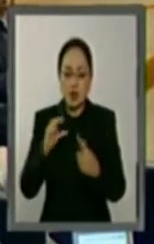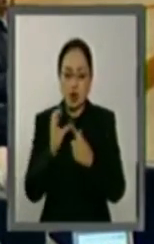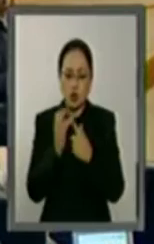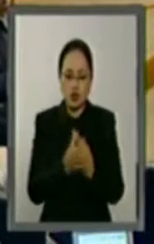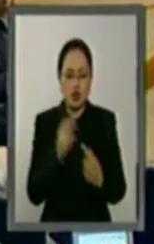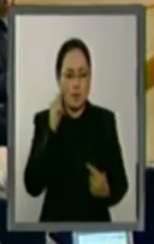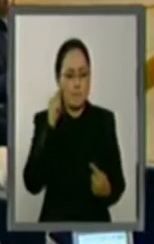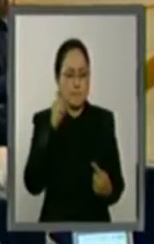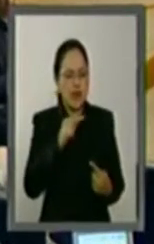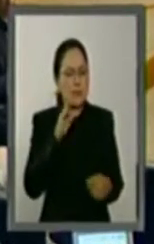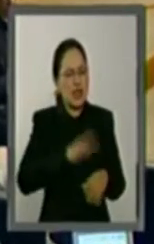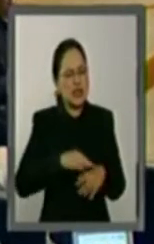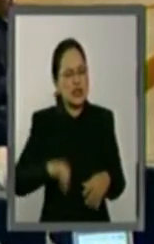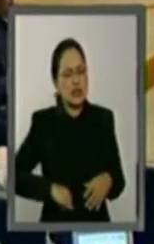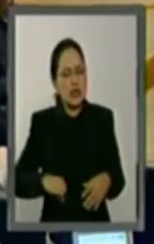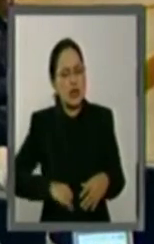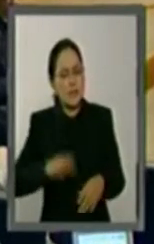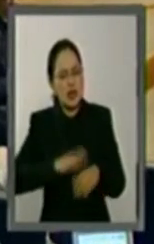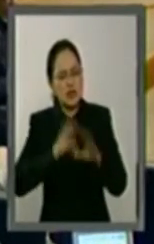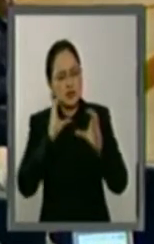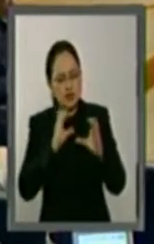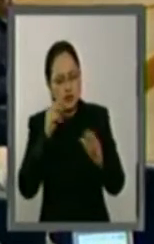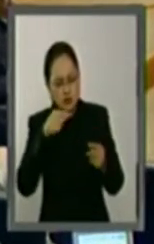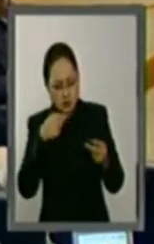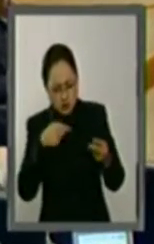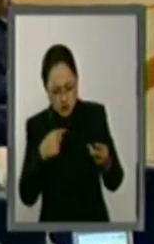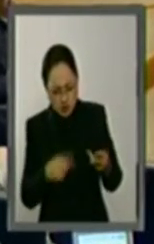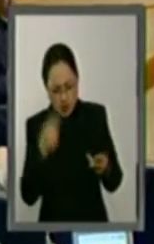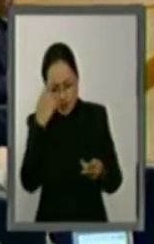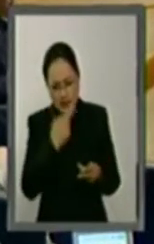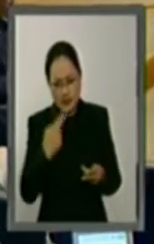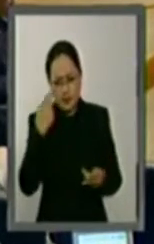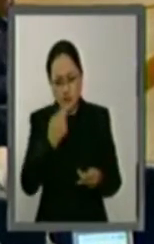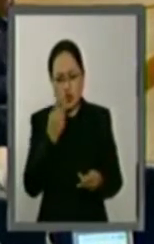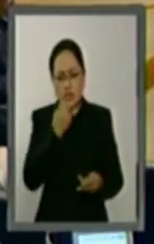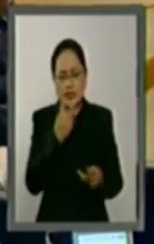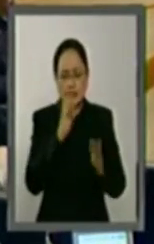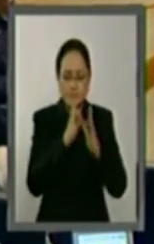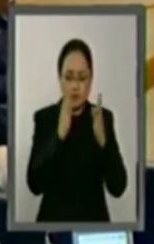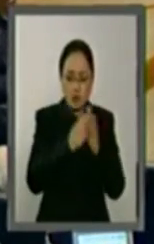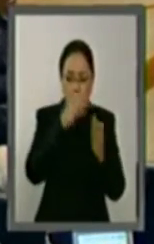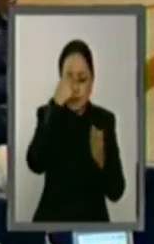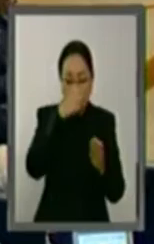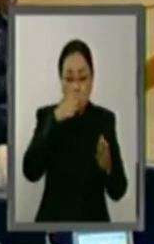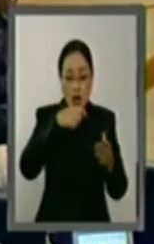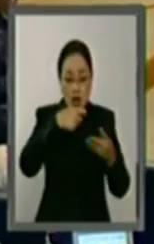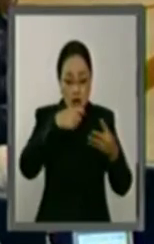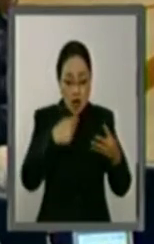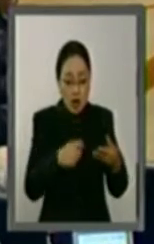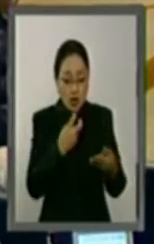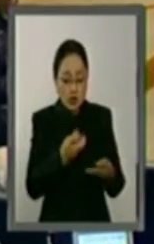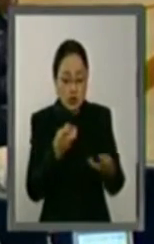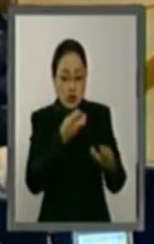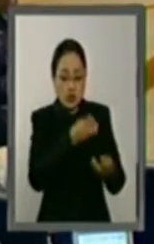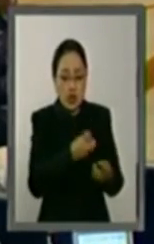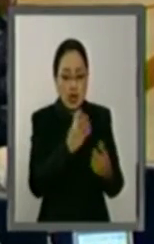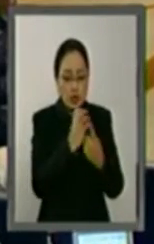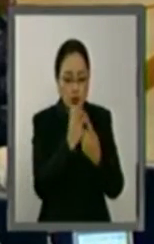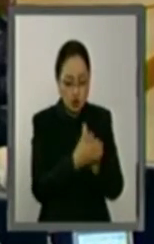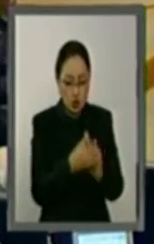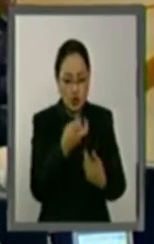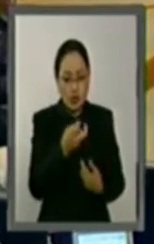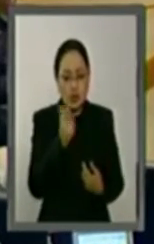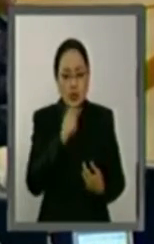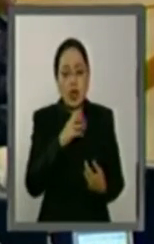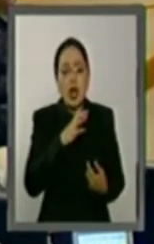con interés y con cuidado este punto resolutivo de este dictamen de la comisión. Estamos